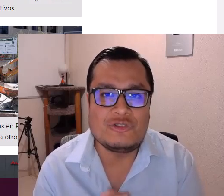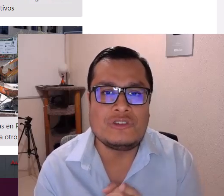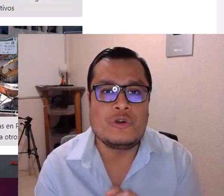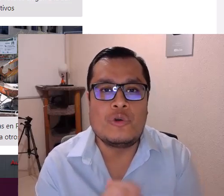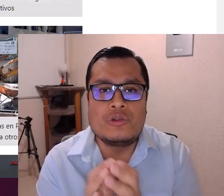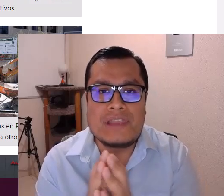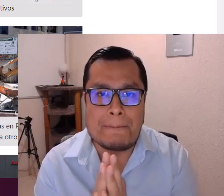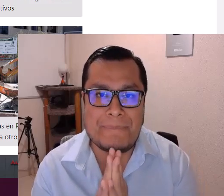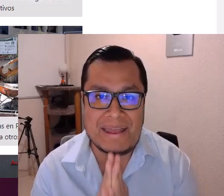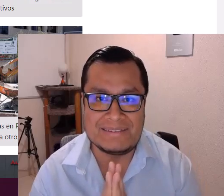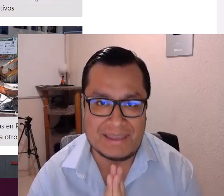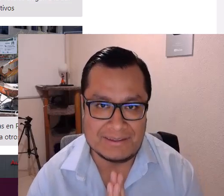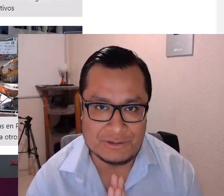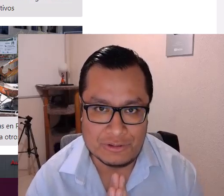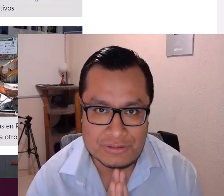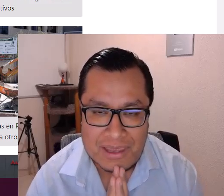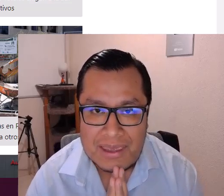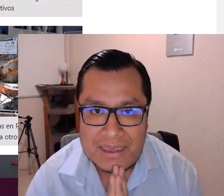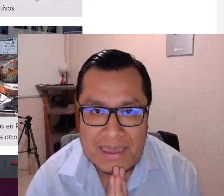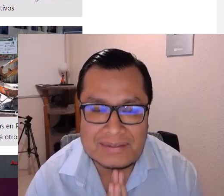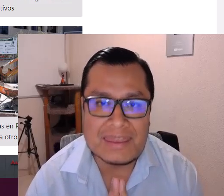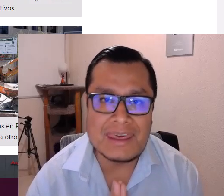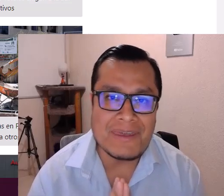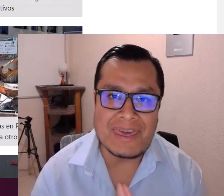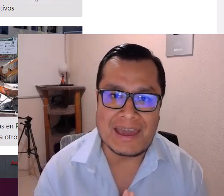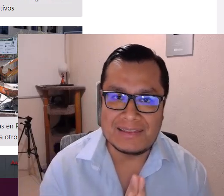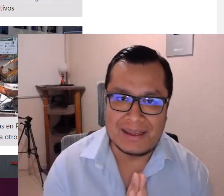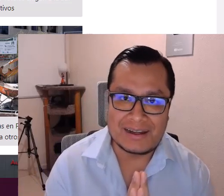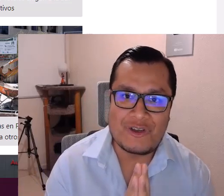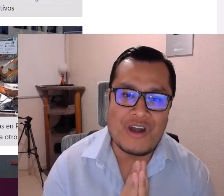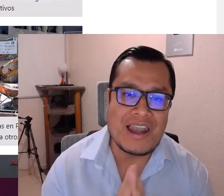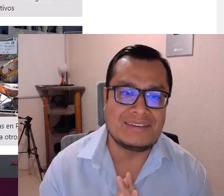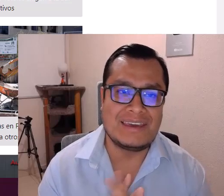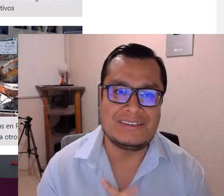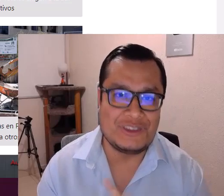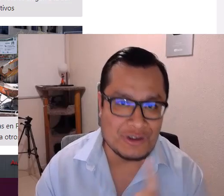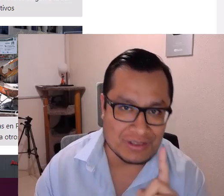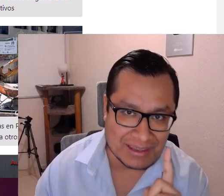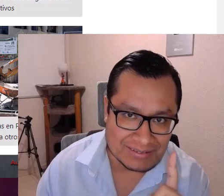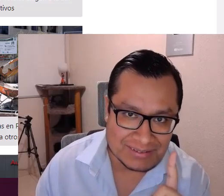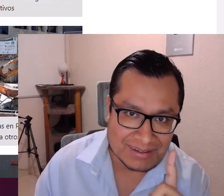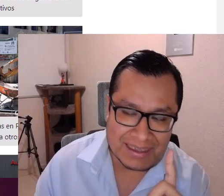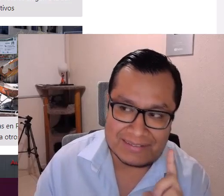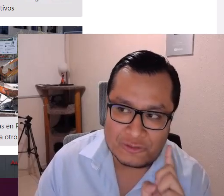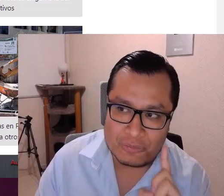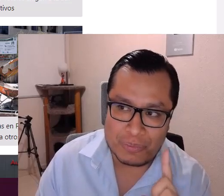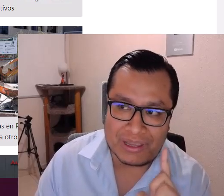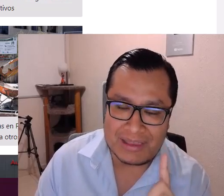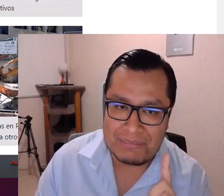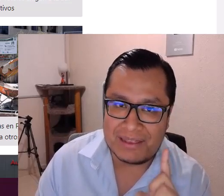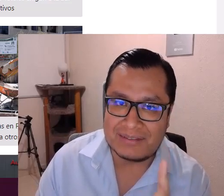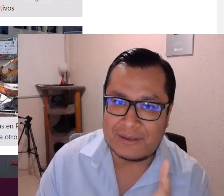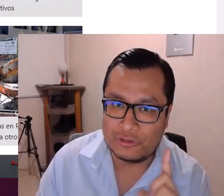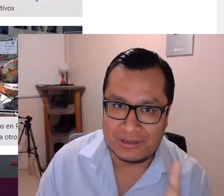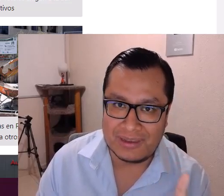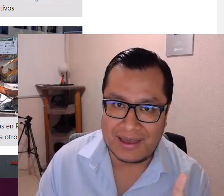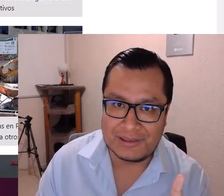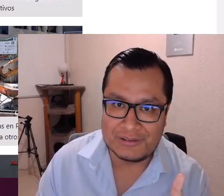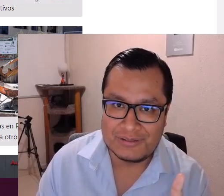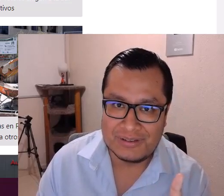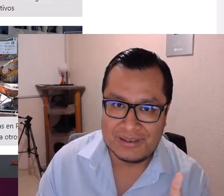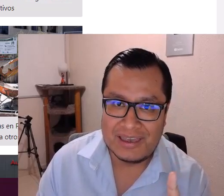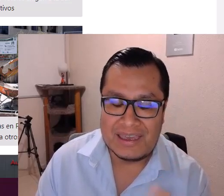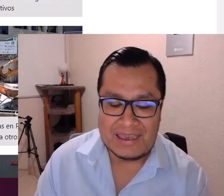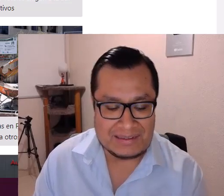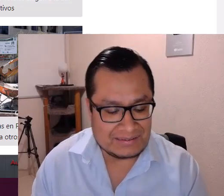esto es una prestación que se debe de ganar con las gestiones que se supone también hace sus